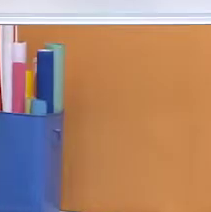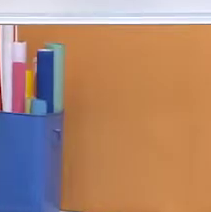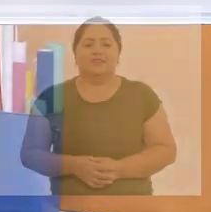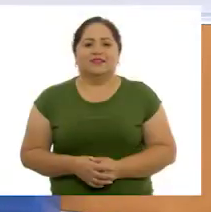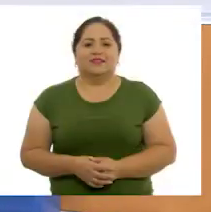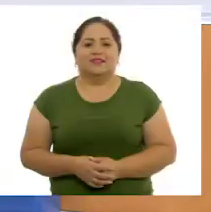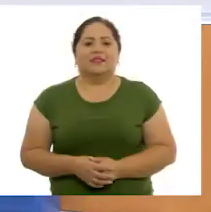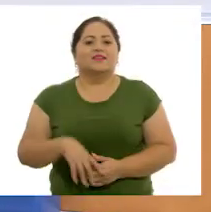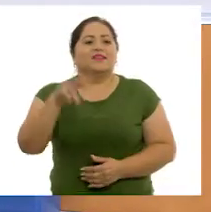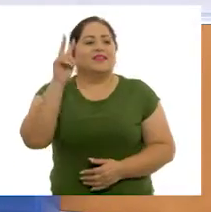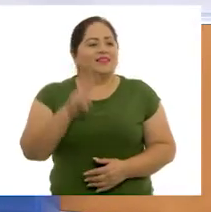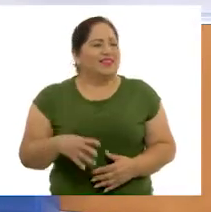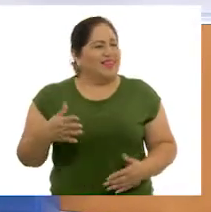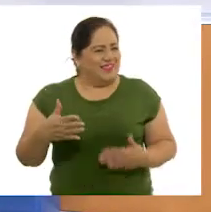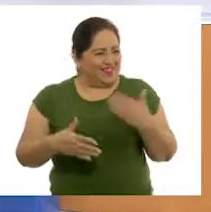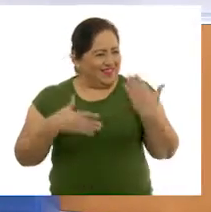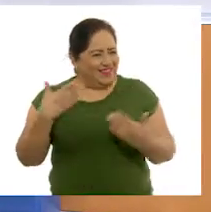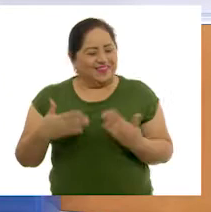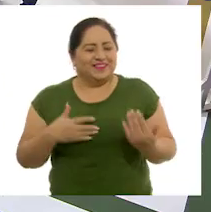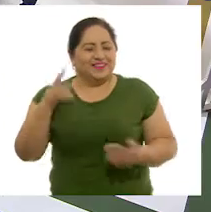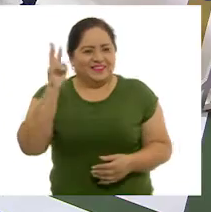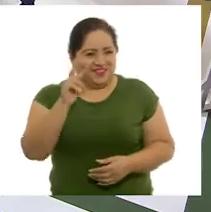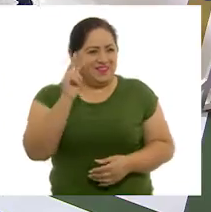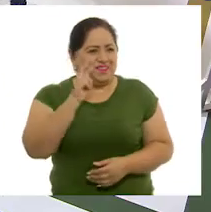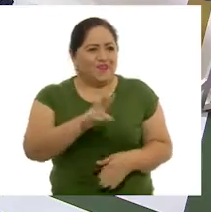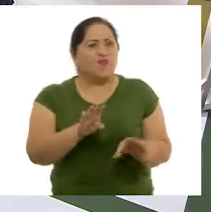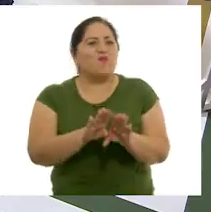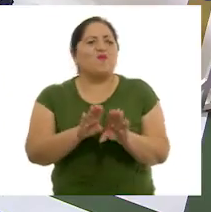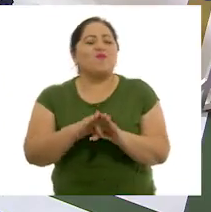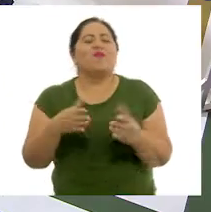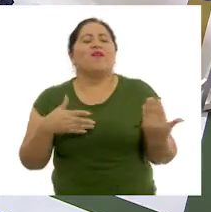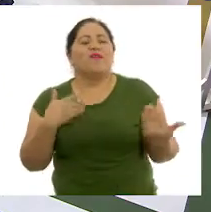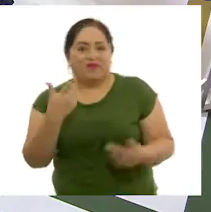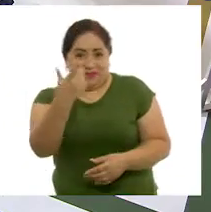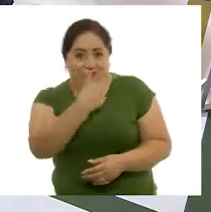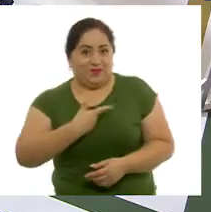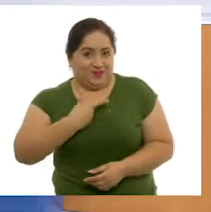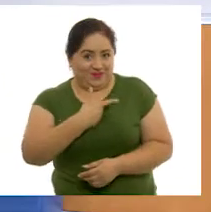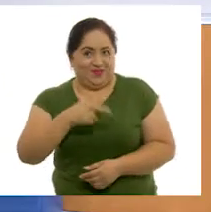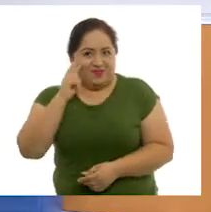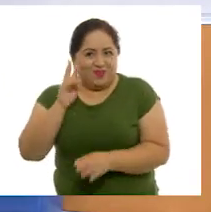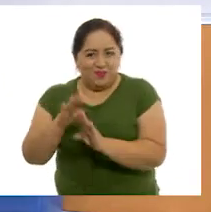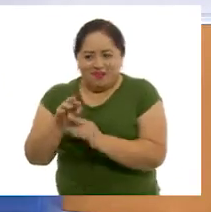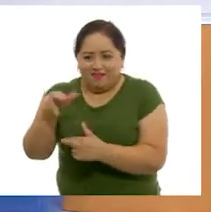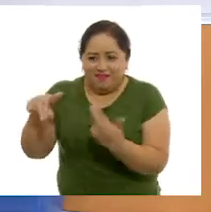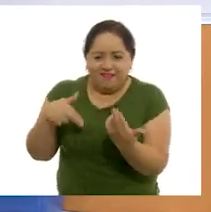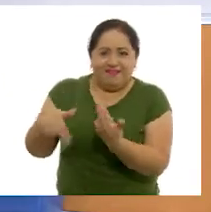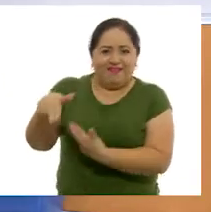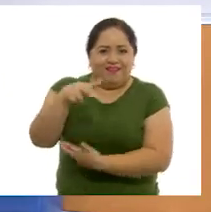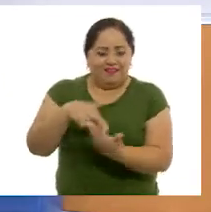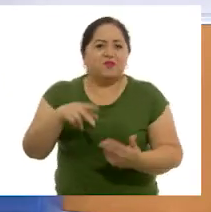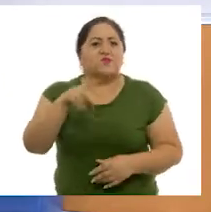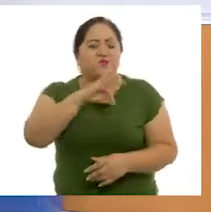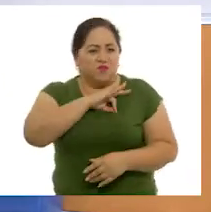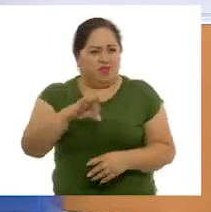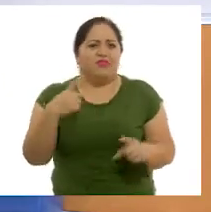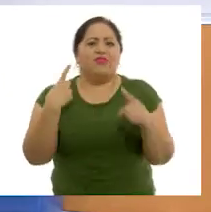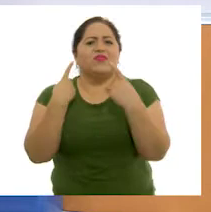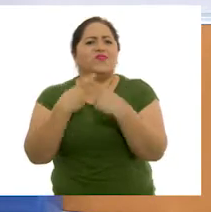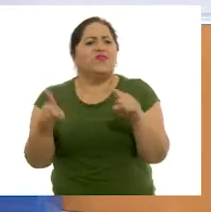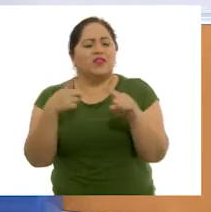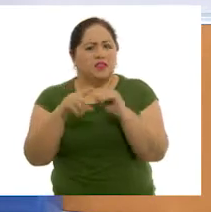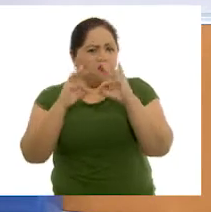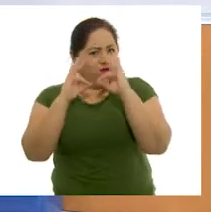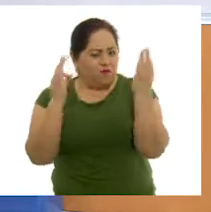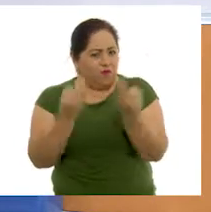¡Qué divertido! Sí, estuvo muy divertido. ¿Qué tal, niños? ¿Cómo les fue? ¿Les gustó la imitación? Pudimos hacerlo de diferentes formas,